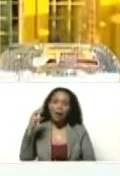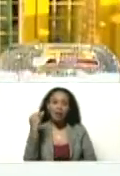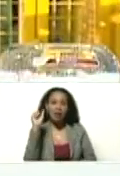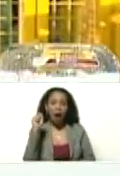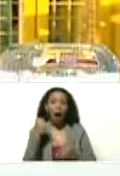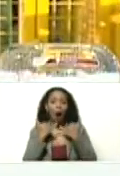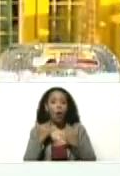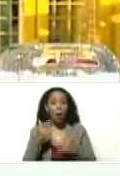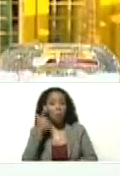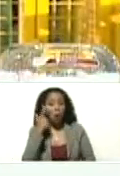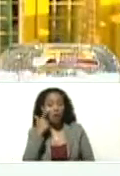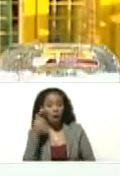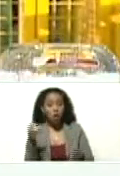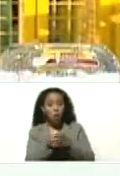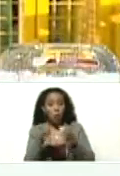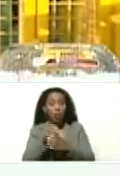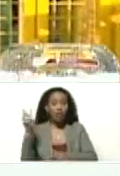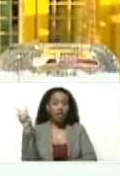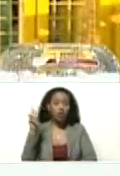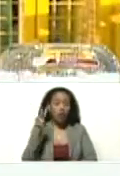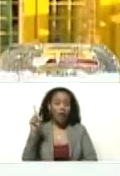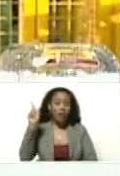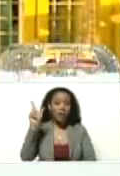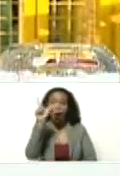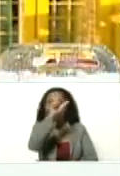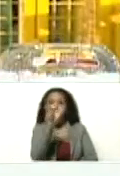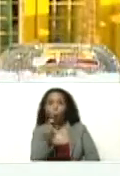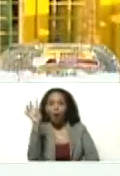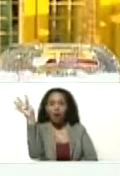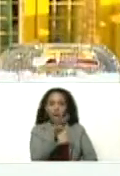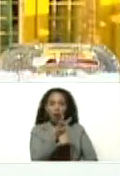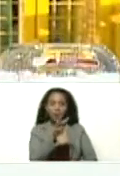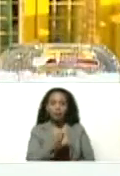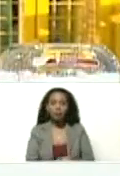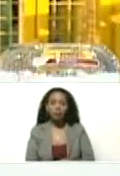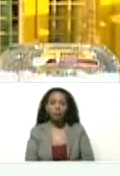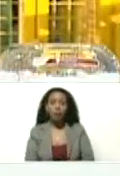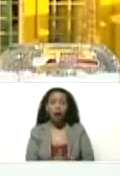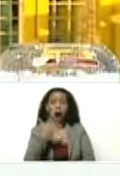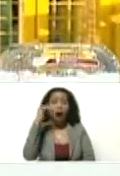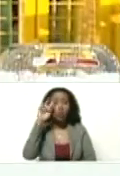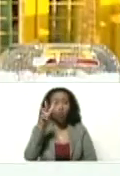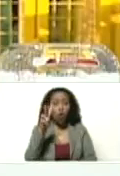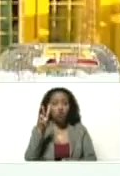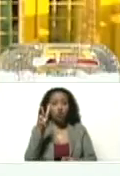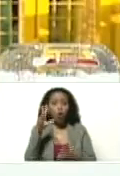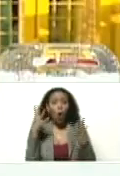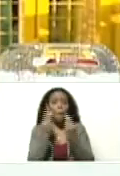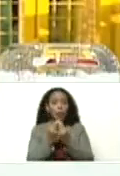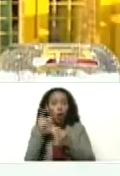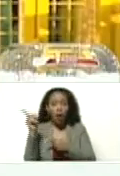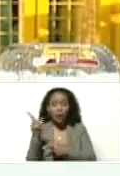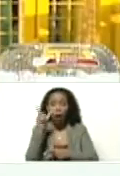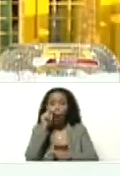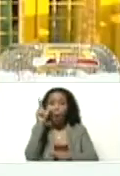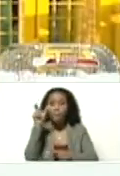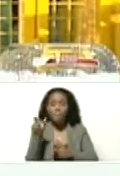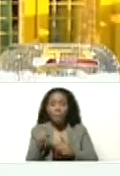ahora a escuchar a la Corporación Venezolana de Guayana. Aquí vienen dos compañeros. El